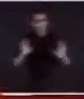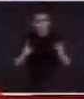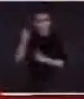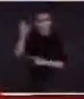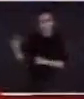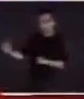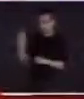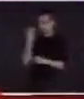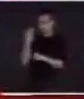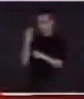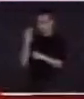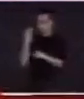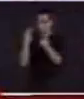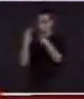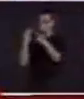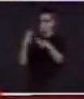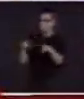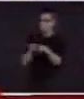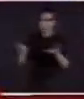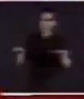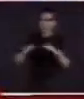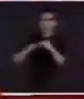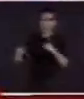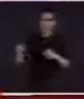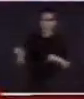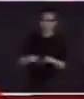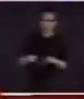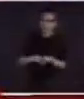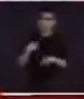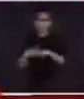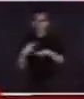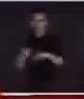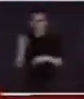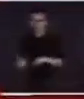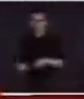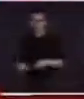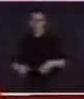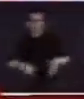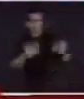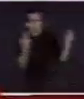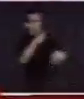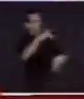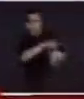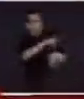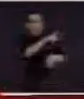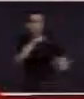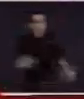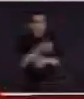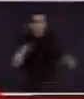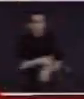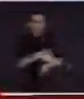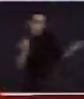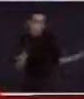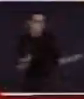confundía con Ángel Llano. Encima el doctor se descojona de mí, me dice te